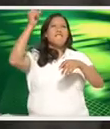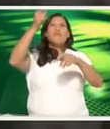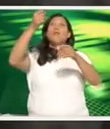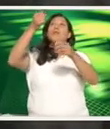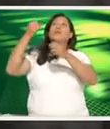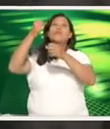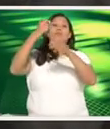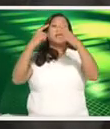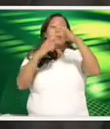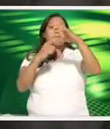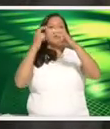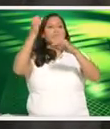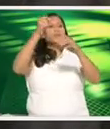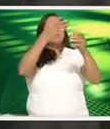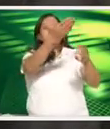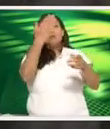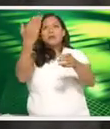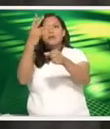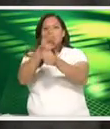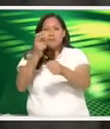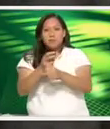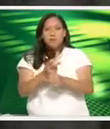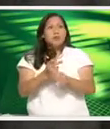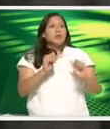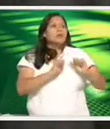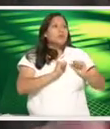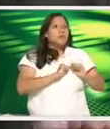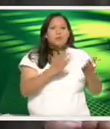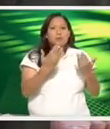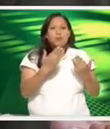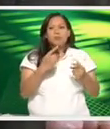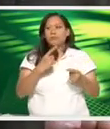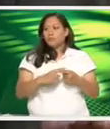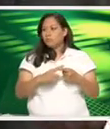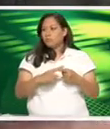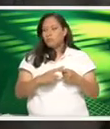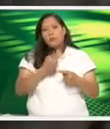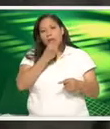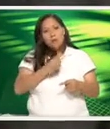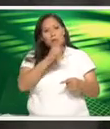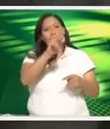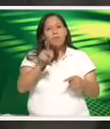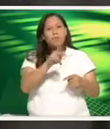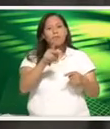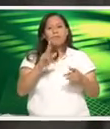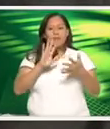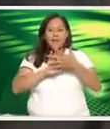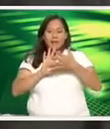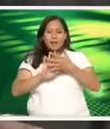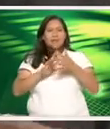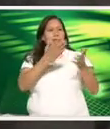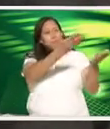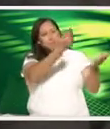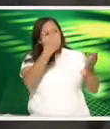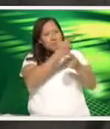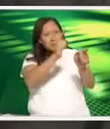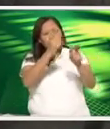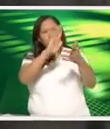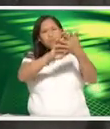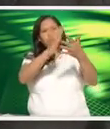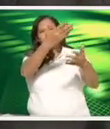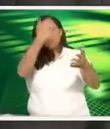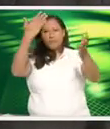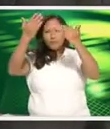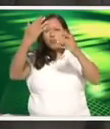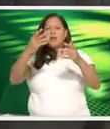como él no tiene un ejército propio, ni es militar, pues dice, ¿a quién recurro? Al pueblo. Y entonces libera a los prisioneros de la cárcel, llama al pueblo a